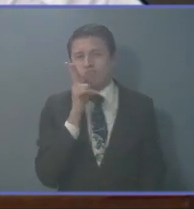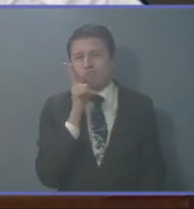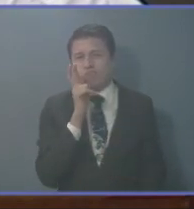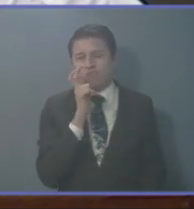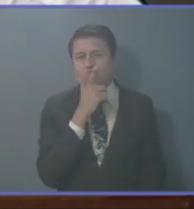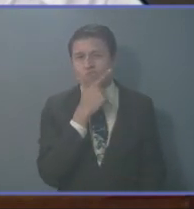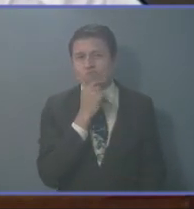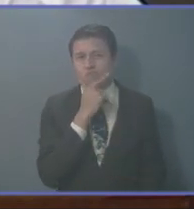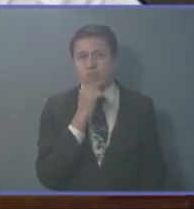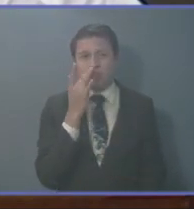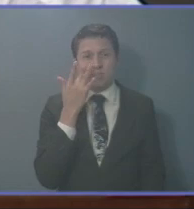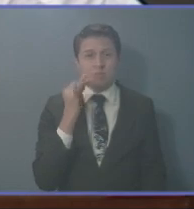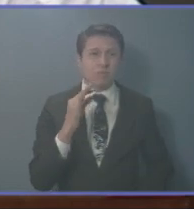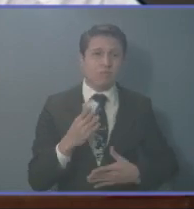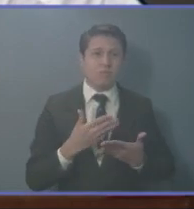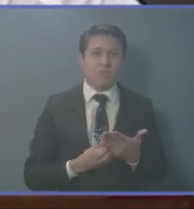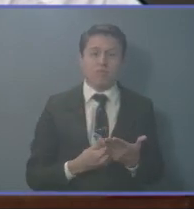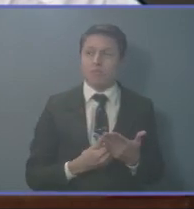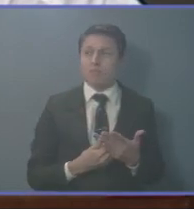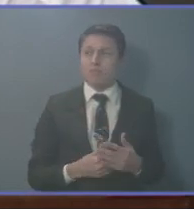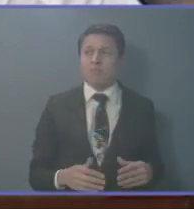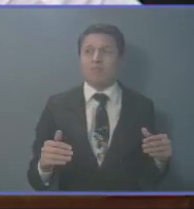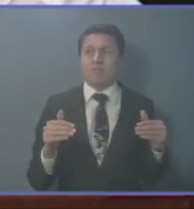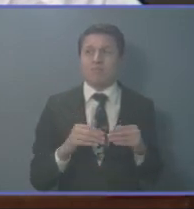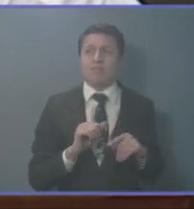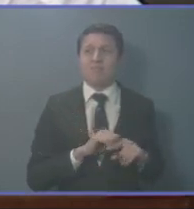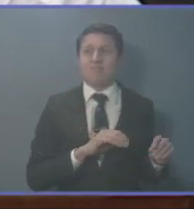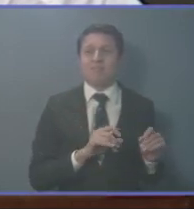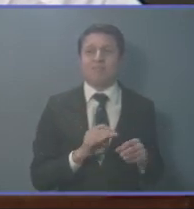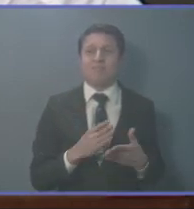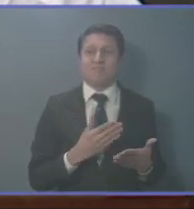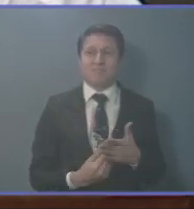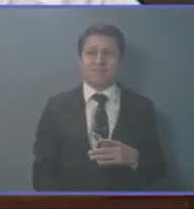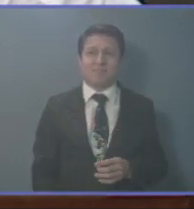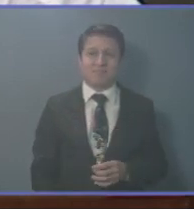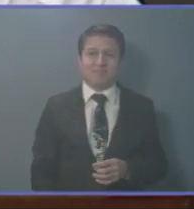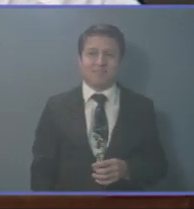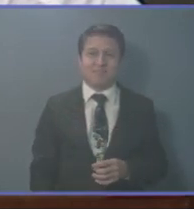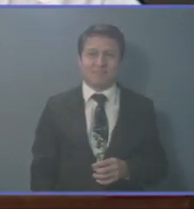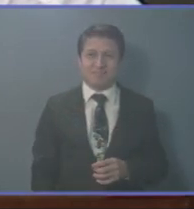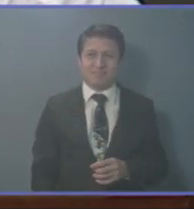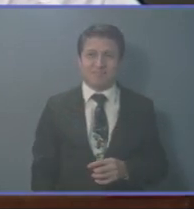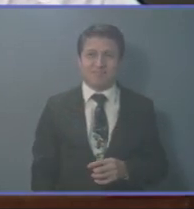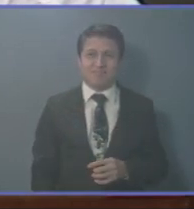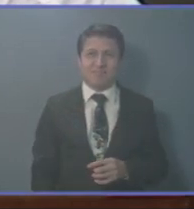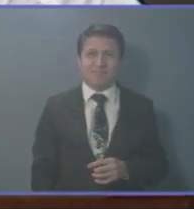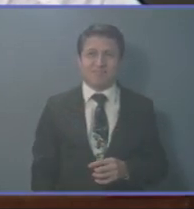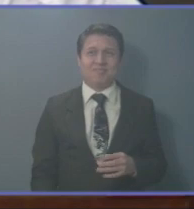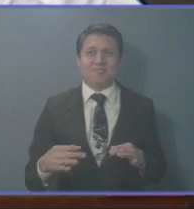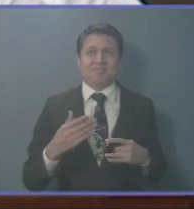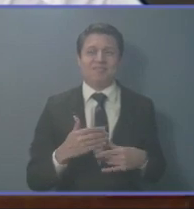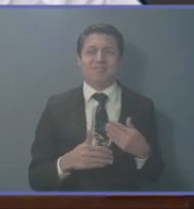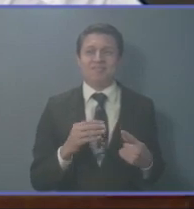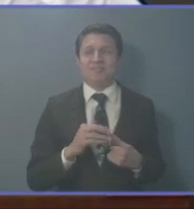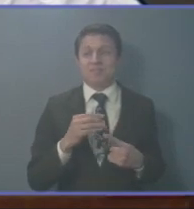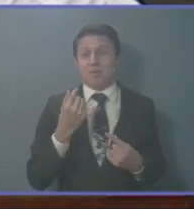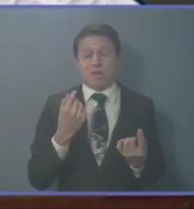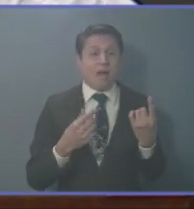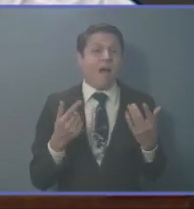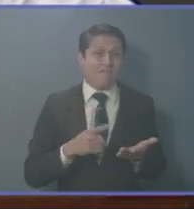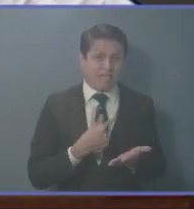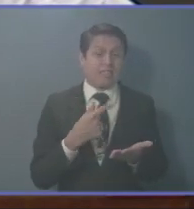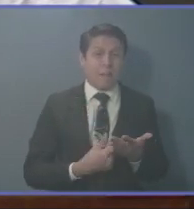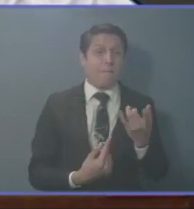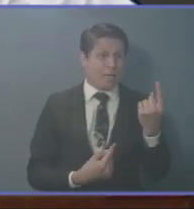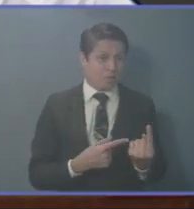contagio. H. Cuarentena, mecanismo para separar y restringir la movilidad de las personas asintomáticas que pudieron ser